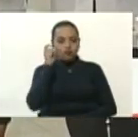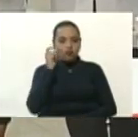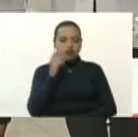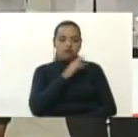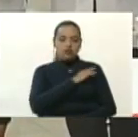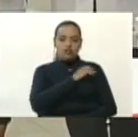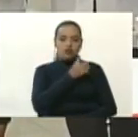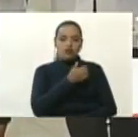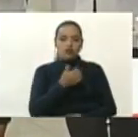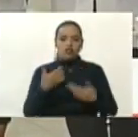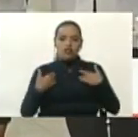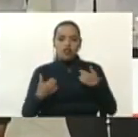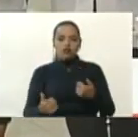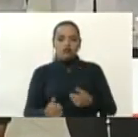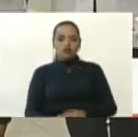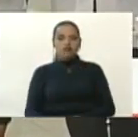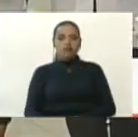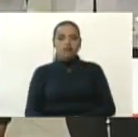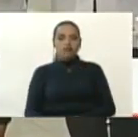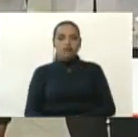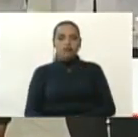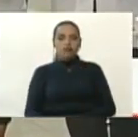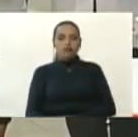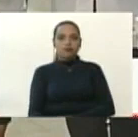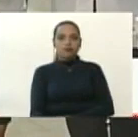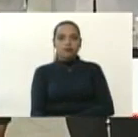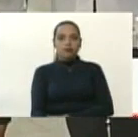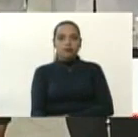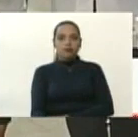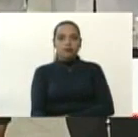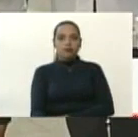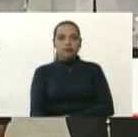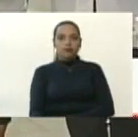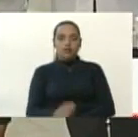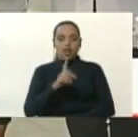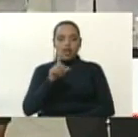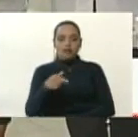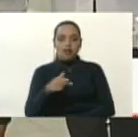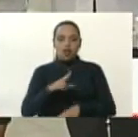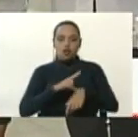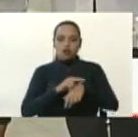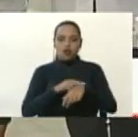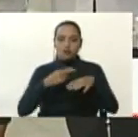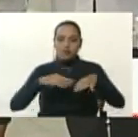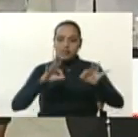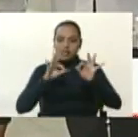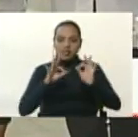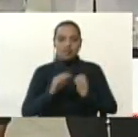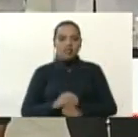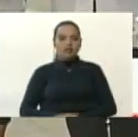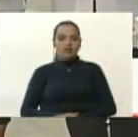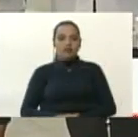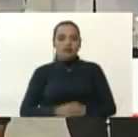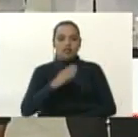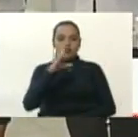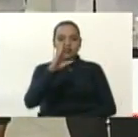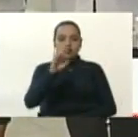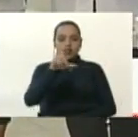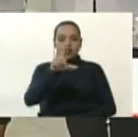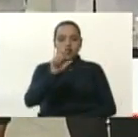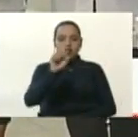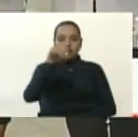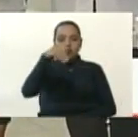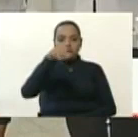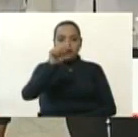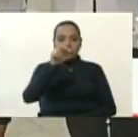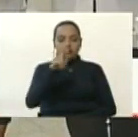Prieto, está con nosotros también. La doctora especialista de esta unidad, la doctora Celemar López, y está con